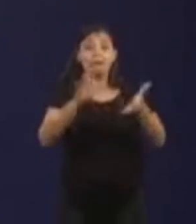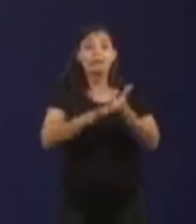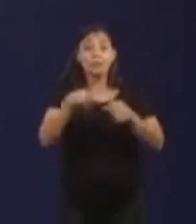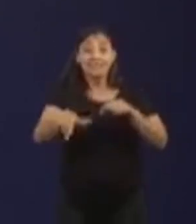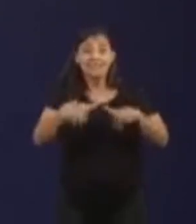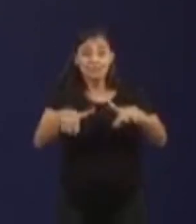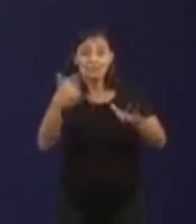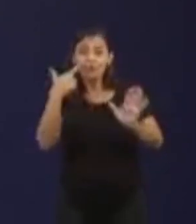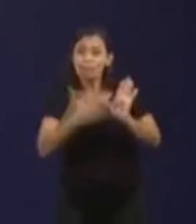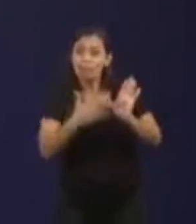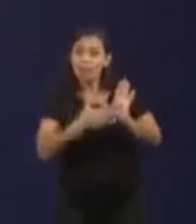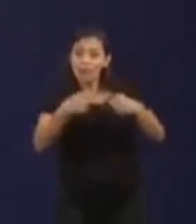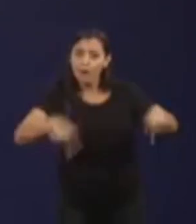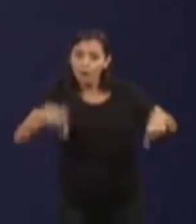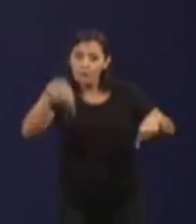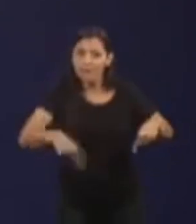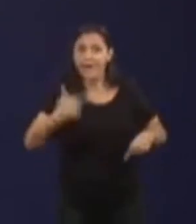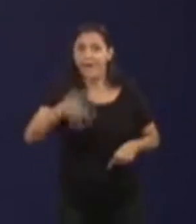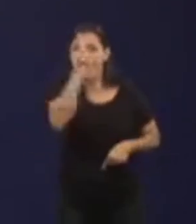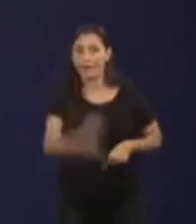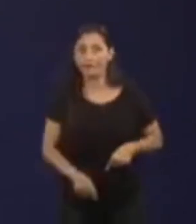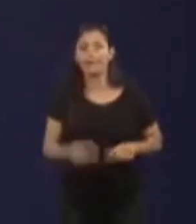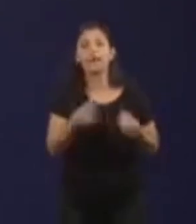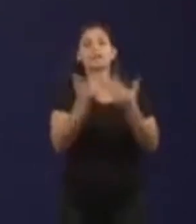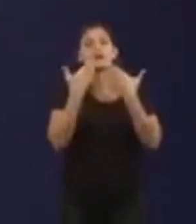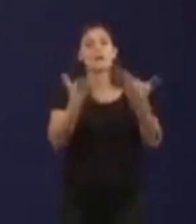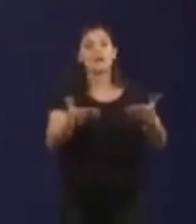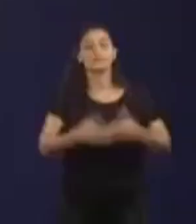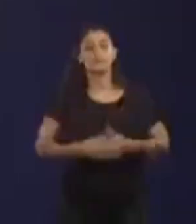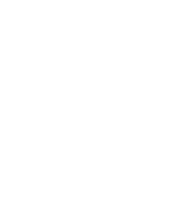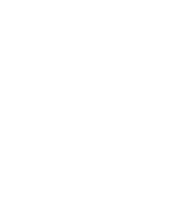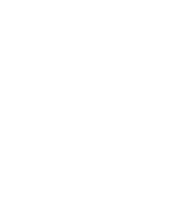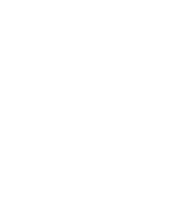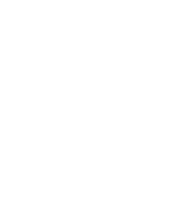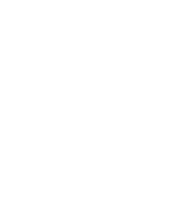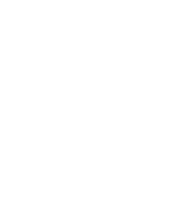ciertos Y de lo que viene pasando en la Argentina Muchas gracias